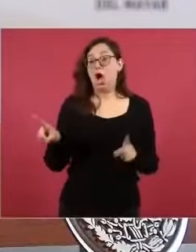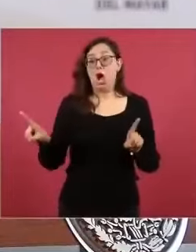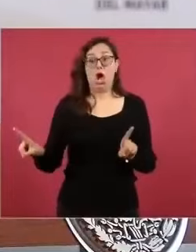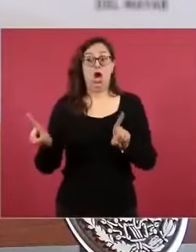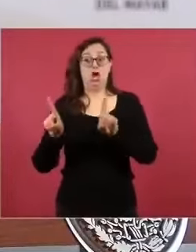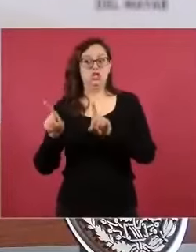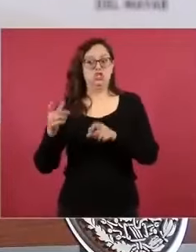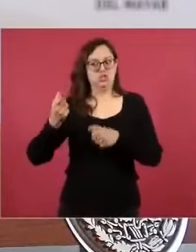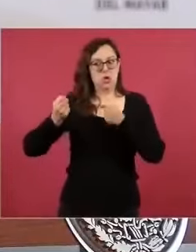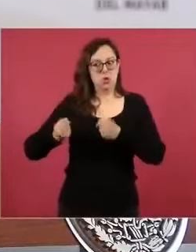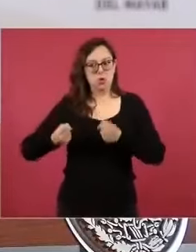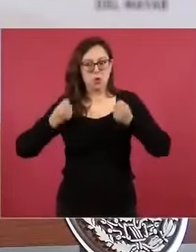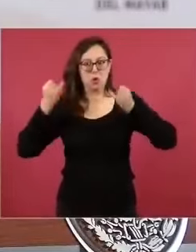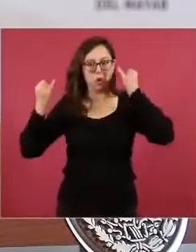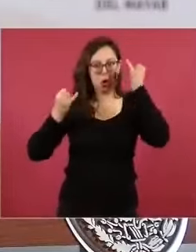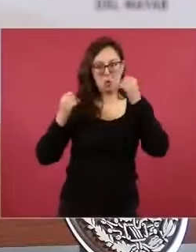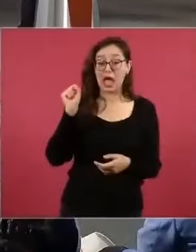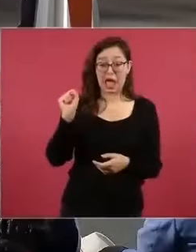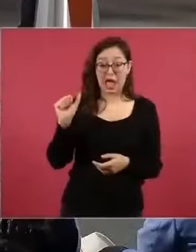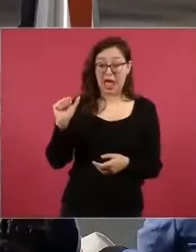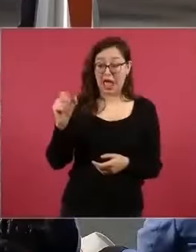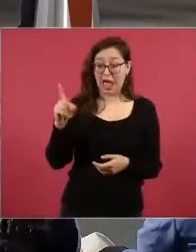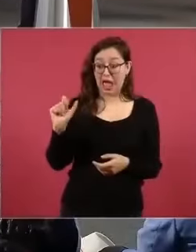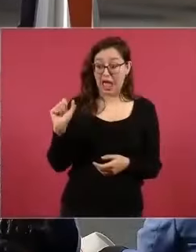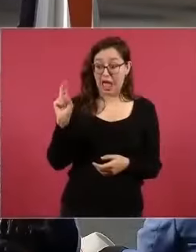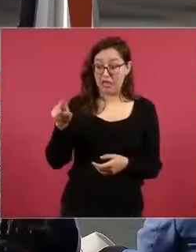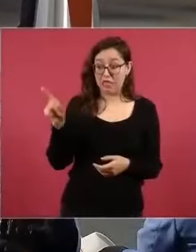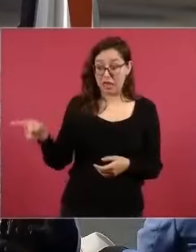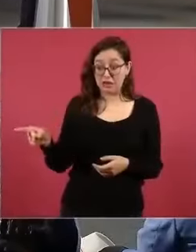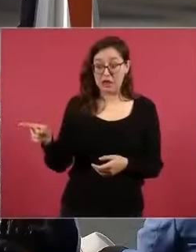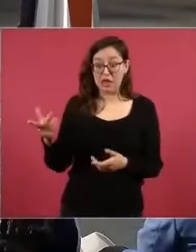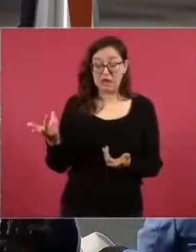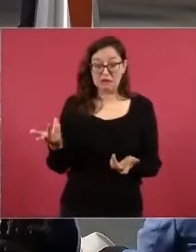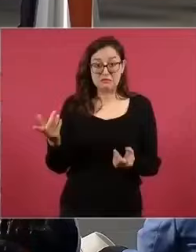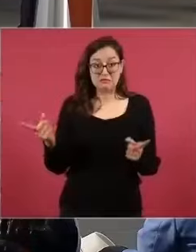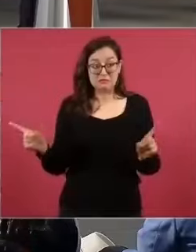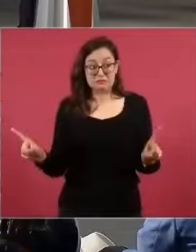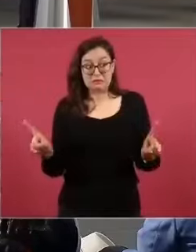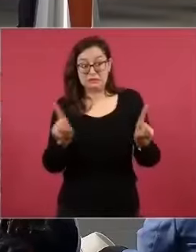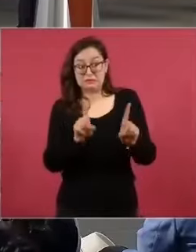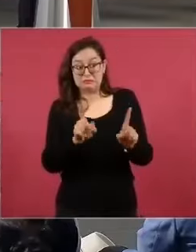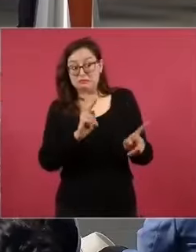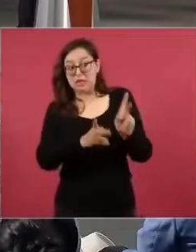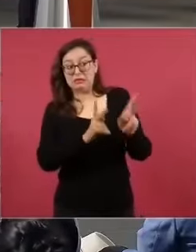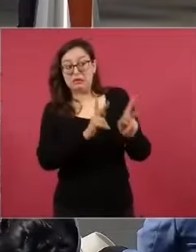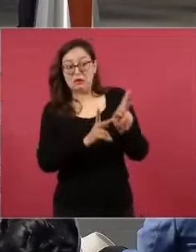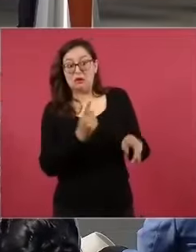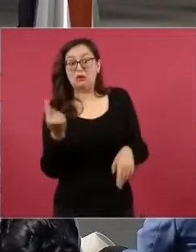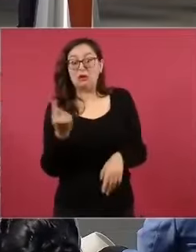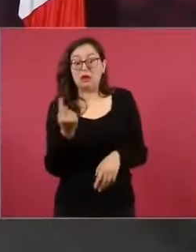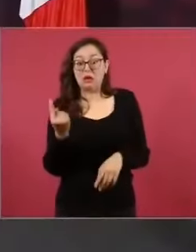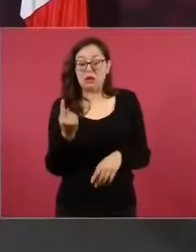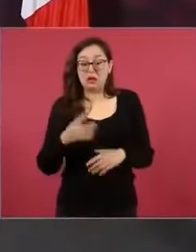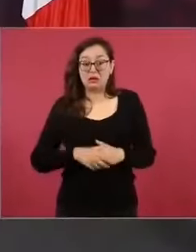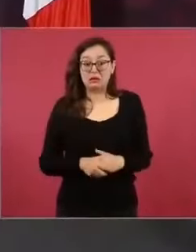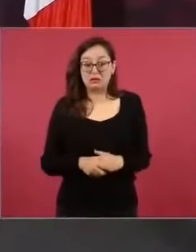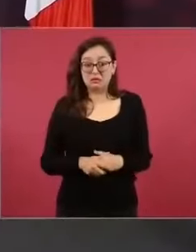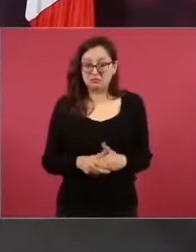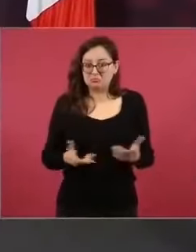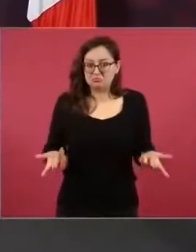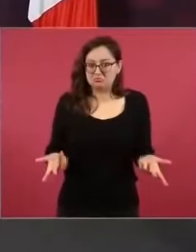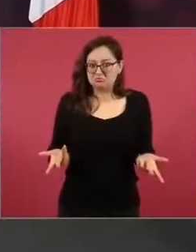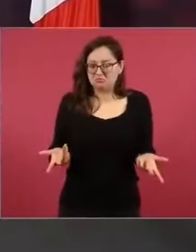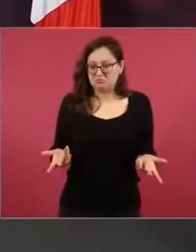textualmente hay que buscar el equilibrio entre la eficacia y los